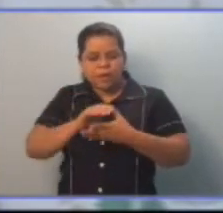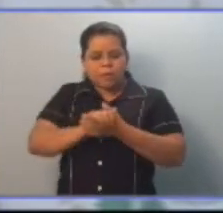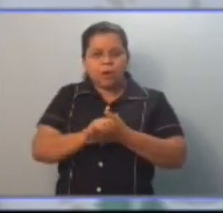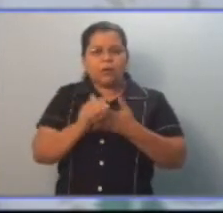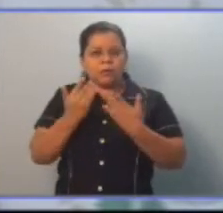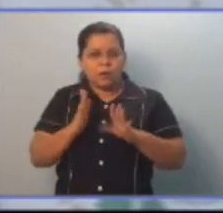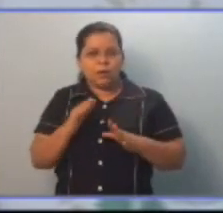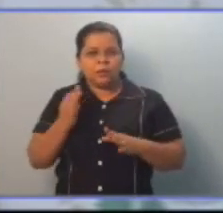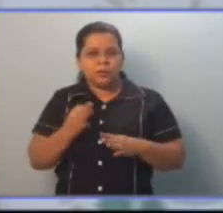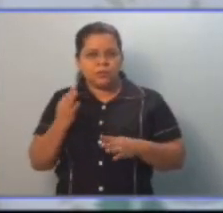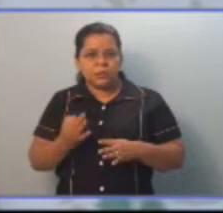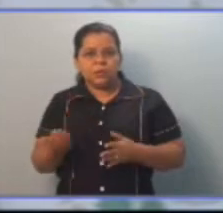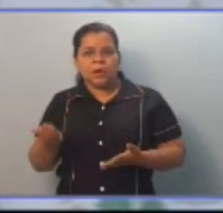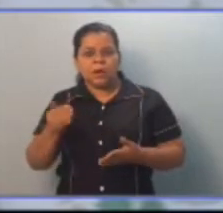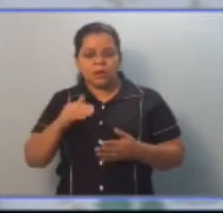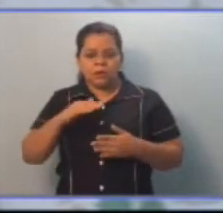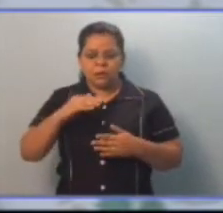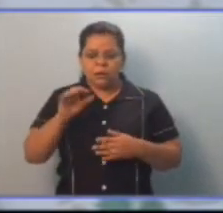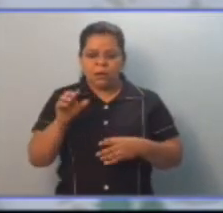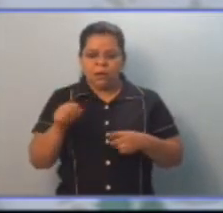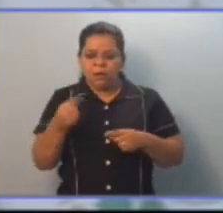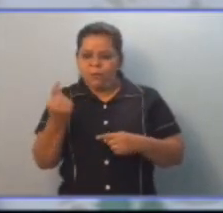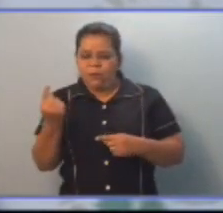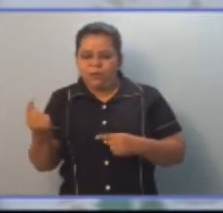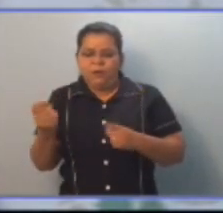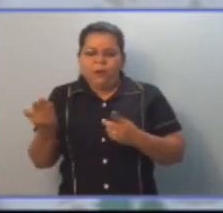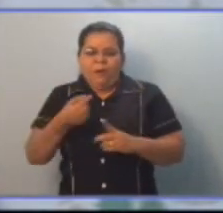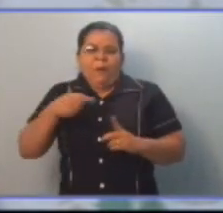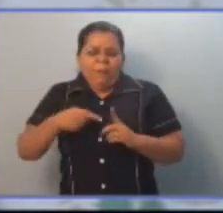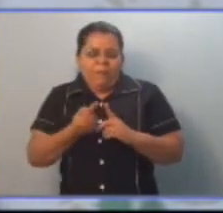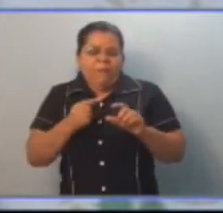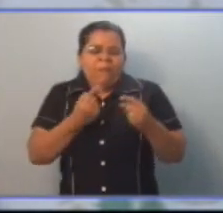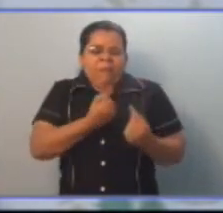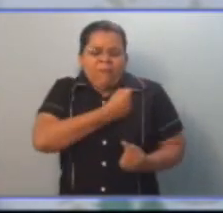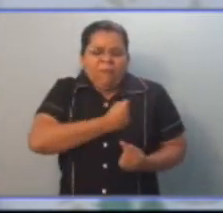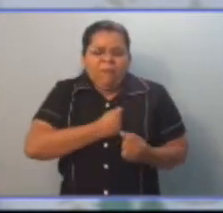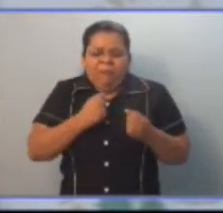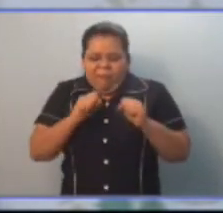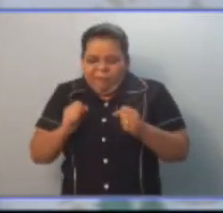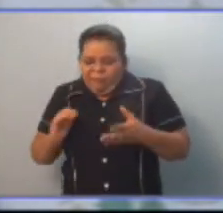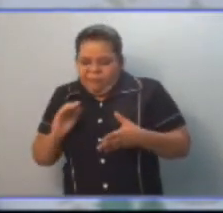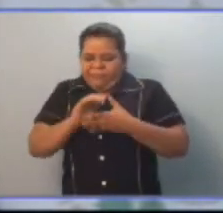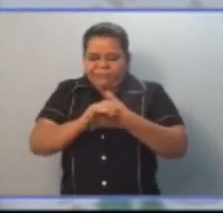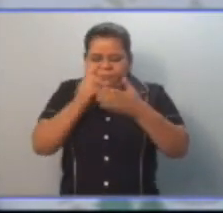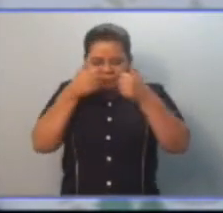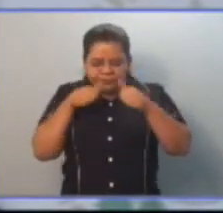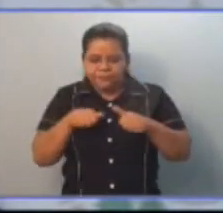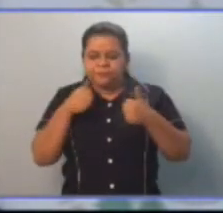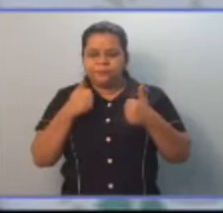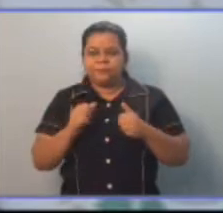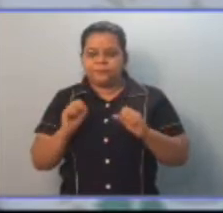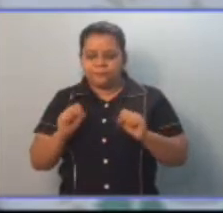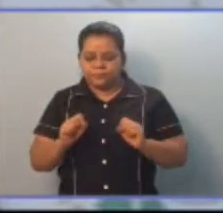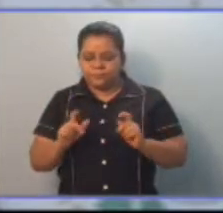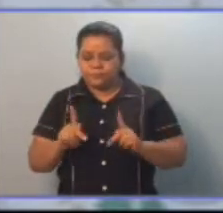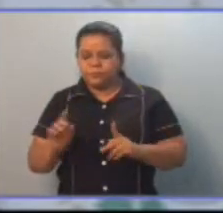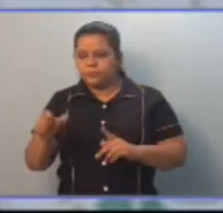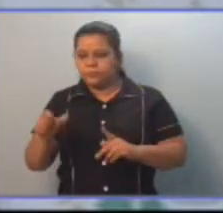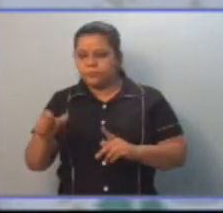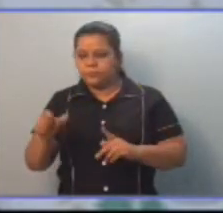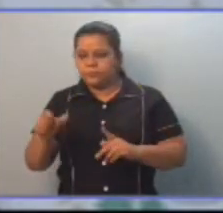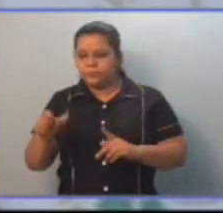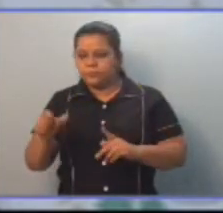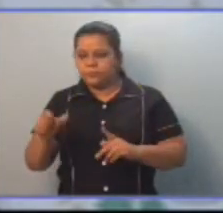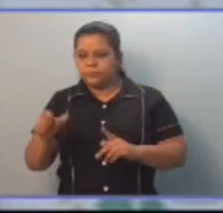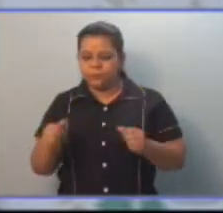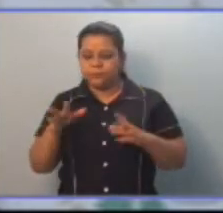una reconciliación nacional, porque aquí esa resolución genera la posibilidad de otras resoluciones que